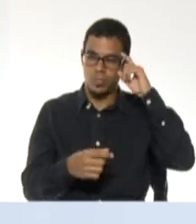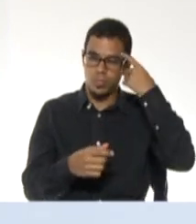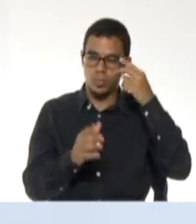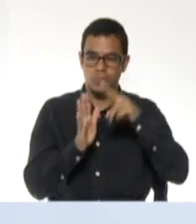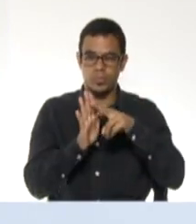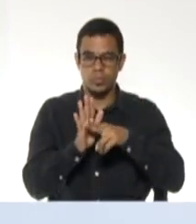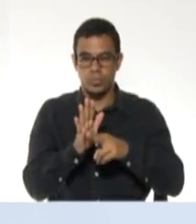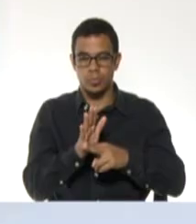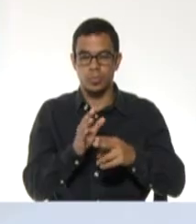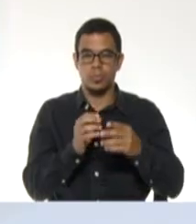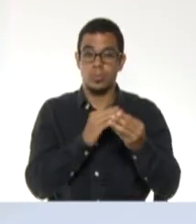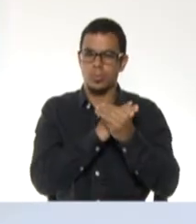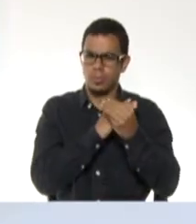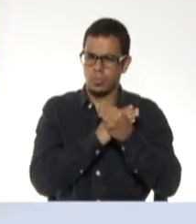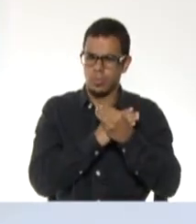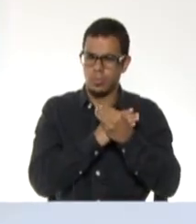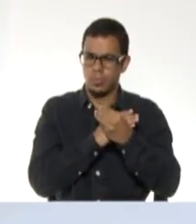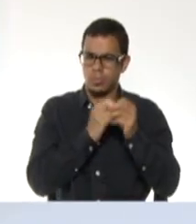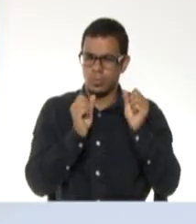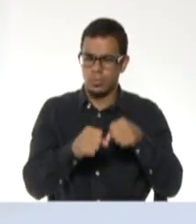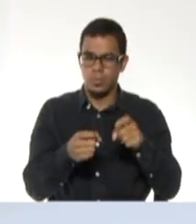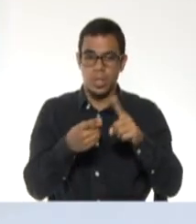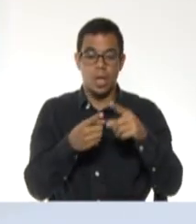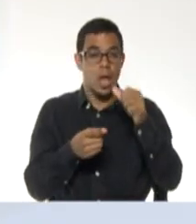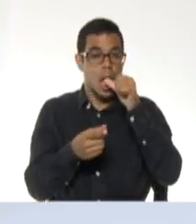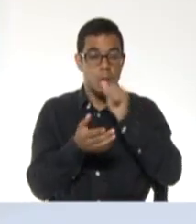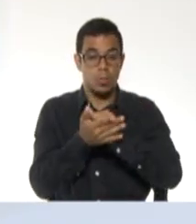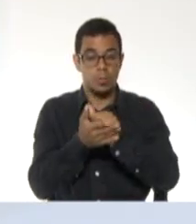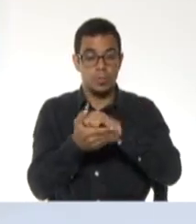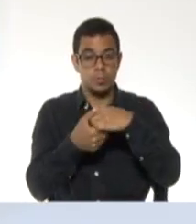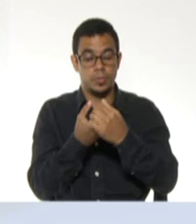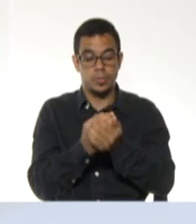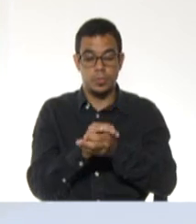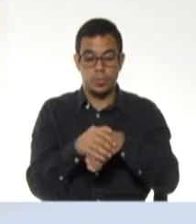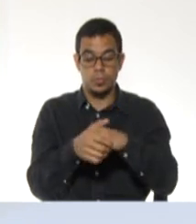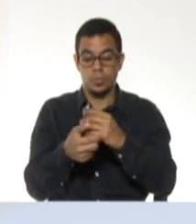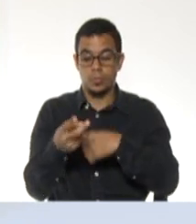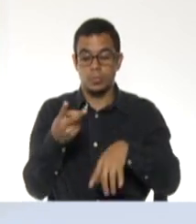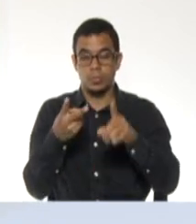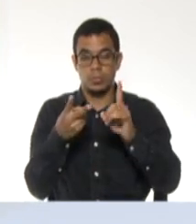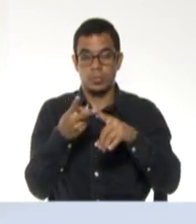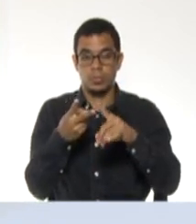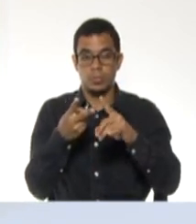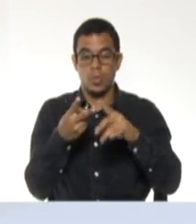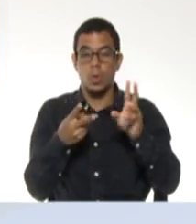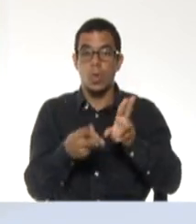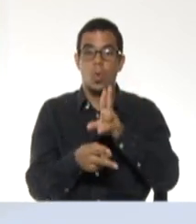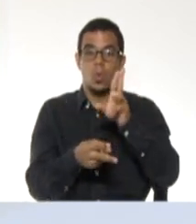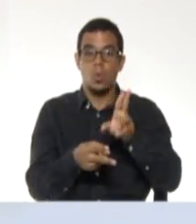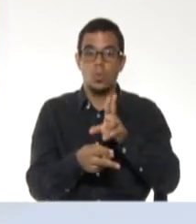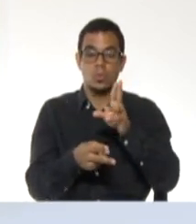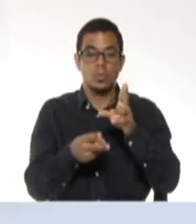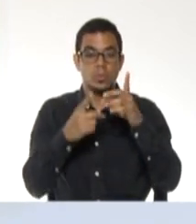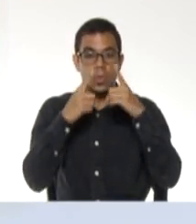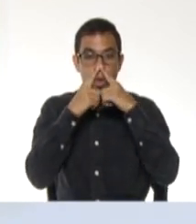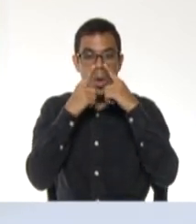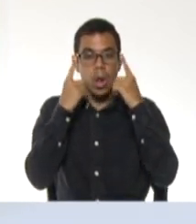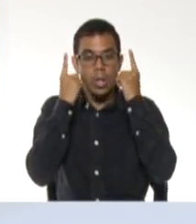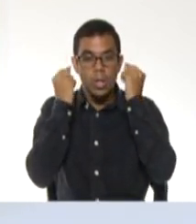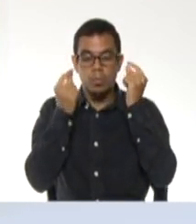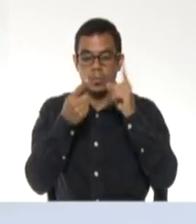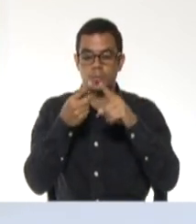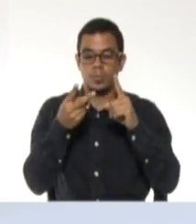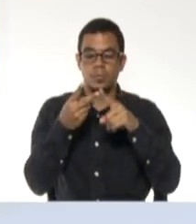de bioseguridad? El lavado frecuentemente de nuestras manos con agua y jabón, el uso correcto del tapabocas